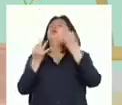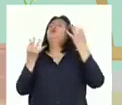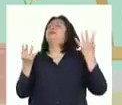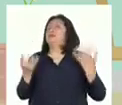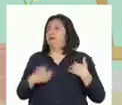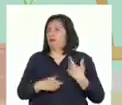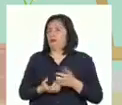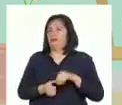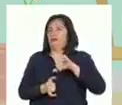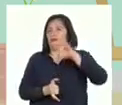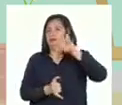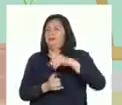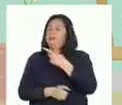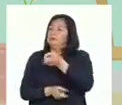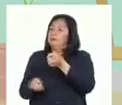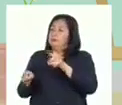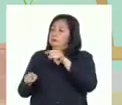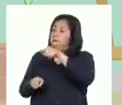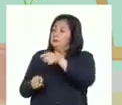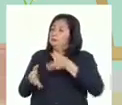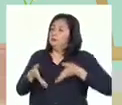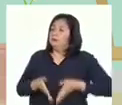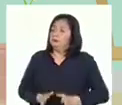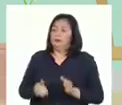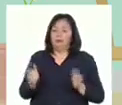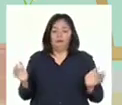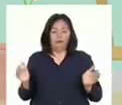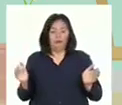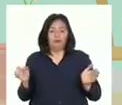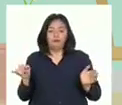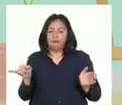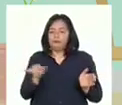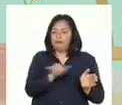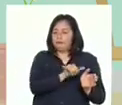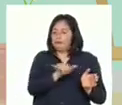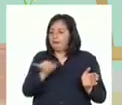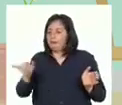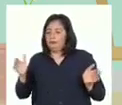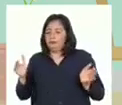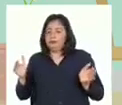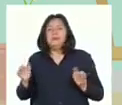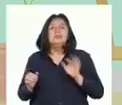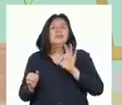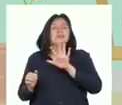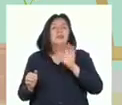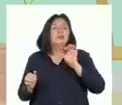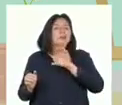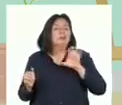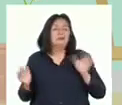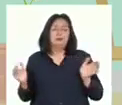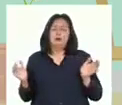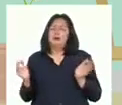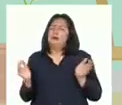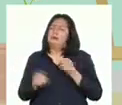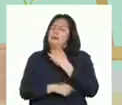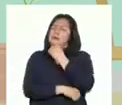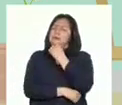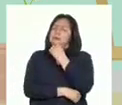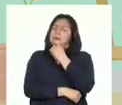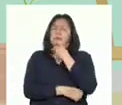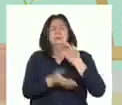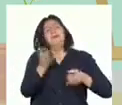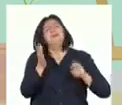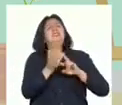somos. Cuando Daniel nació, medía 50 centímetros. Era muy chiquitito. Daniel se pregunta